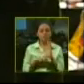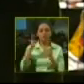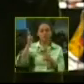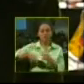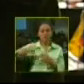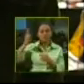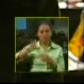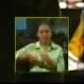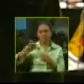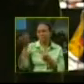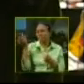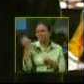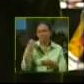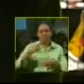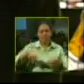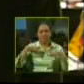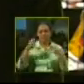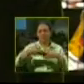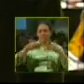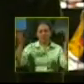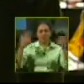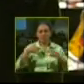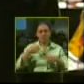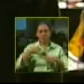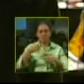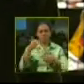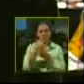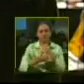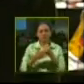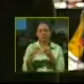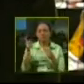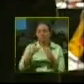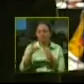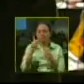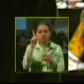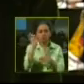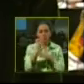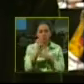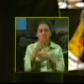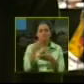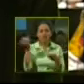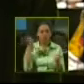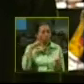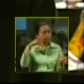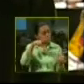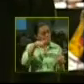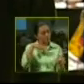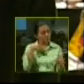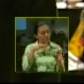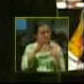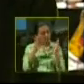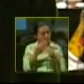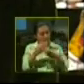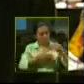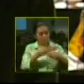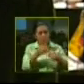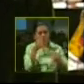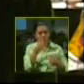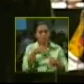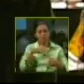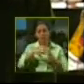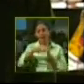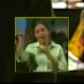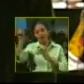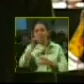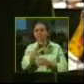que vivimos en diferentes países, queremos un Ecuador mejor para nuestras familias que viven aquí, para